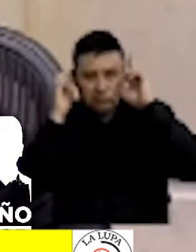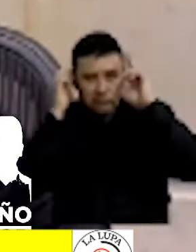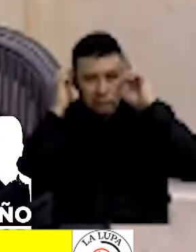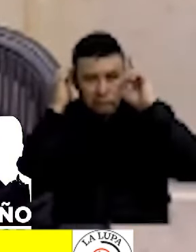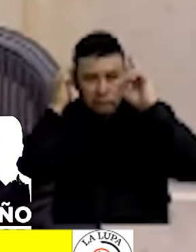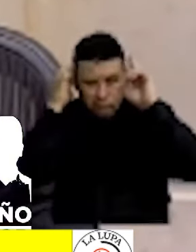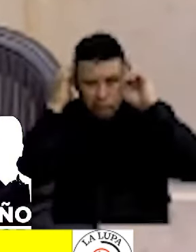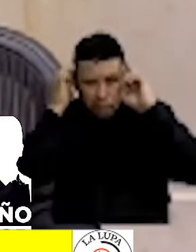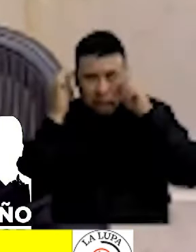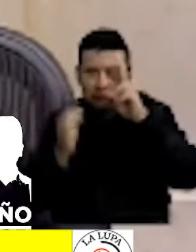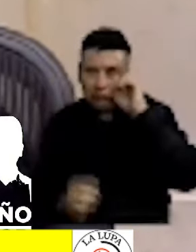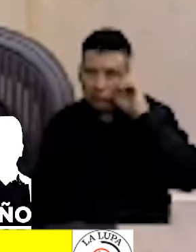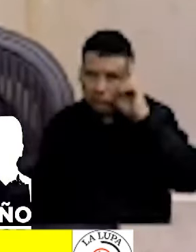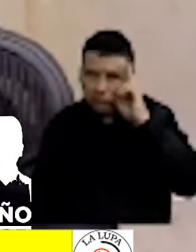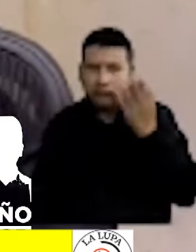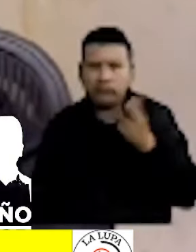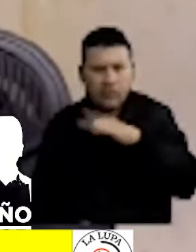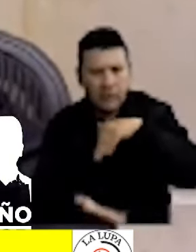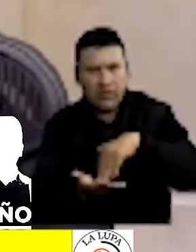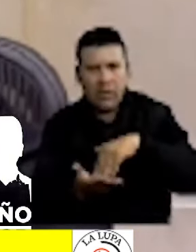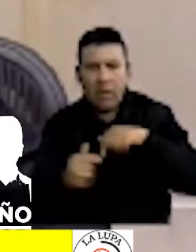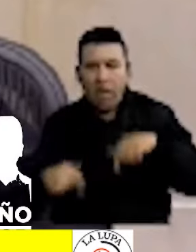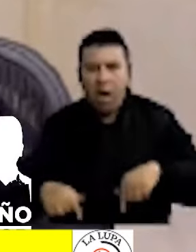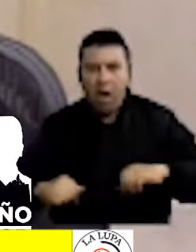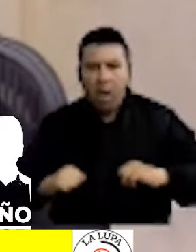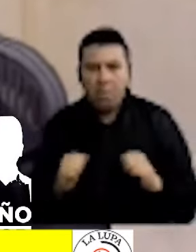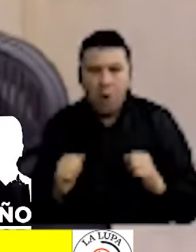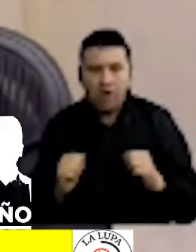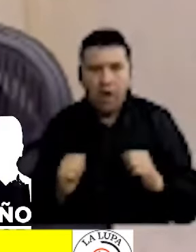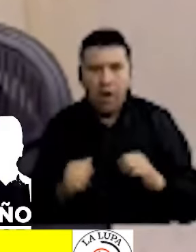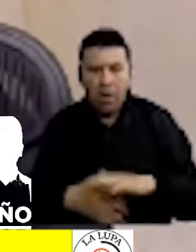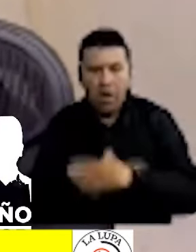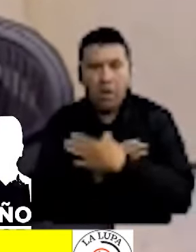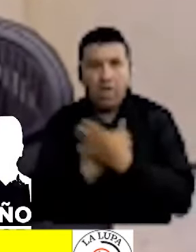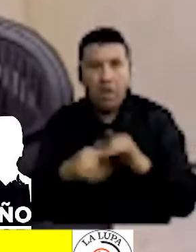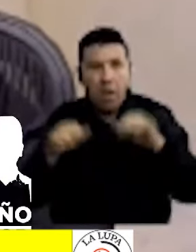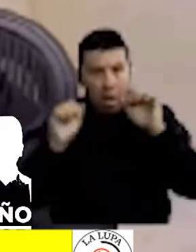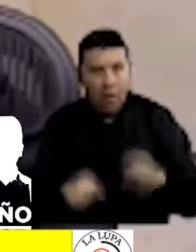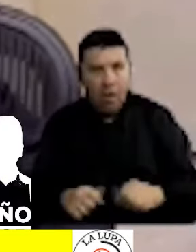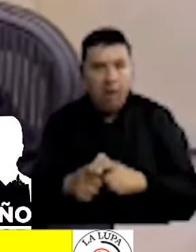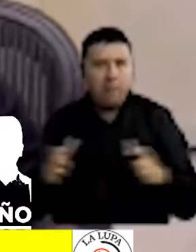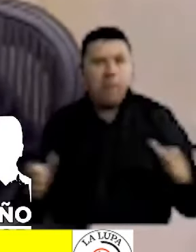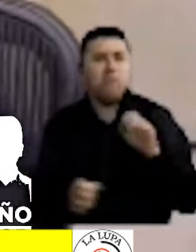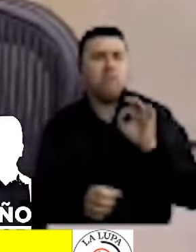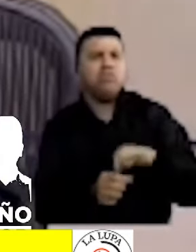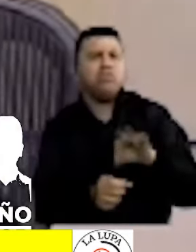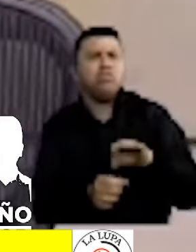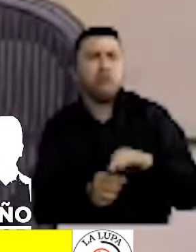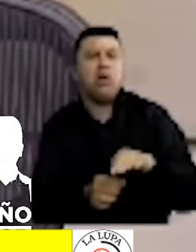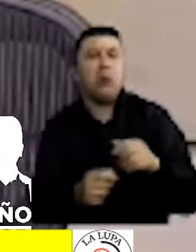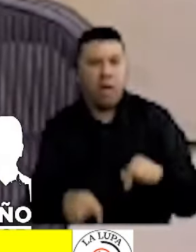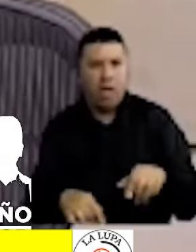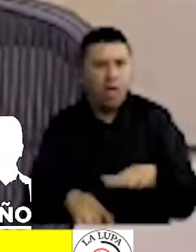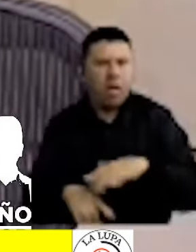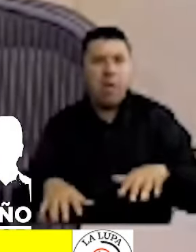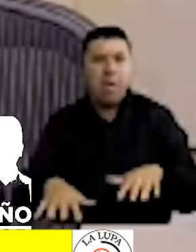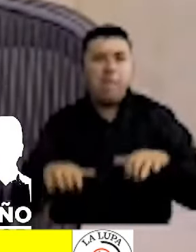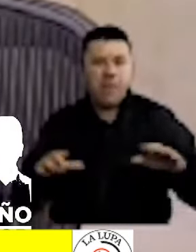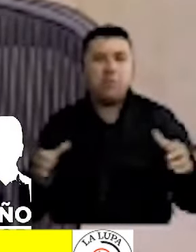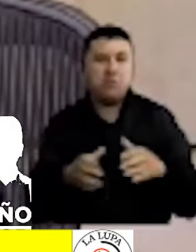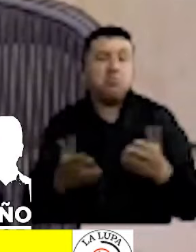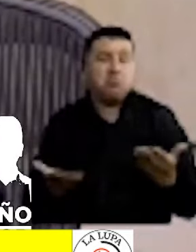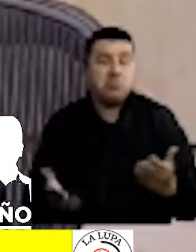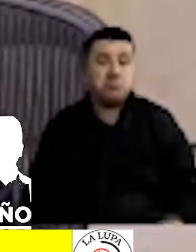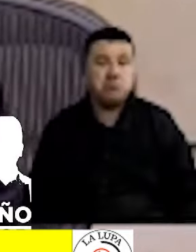La sesión descentralizada del Senado de la República fue aprobada mayoritariamente en esta plenaria y vamos